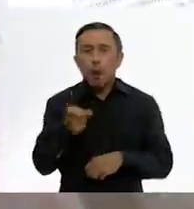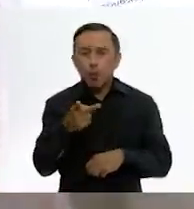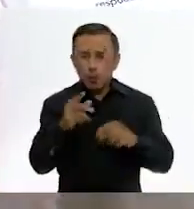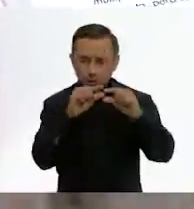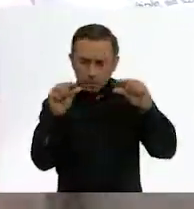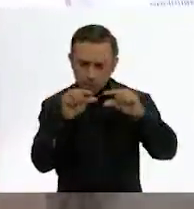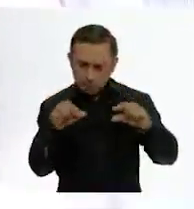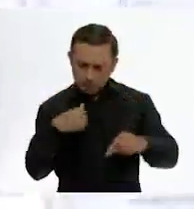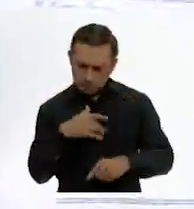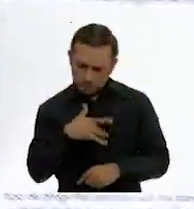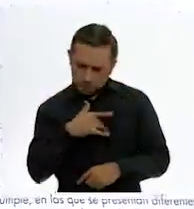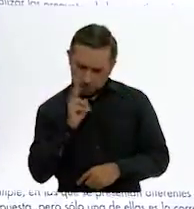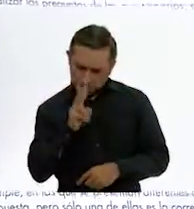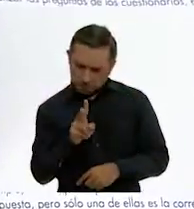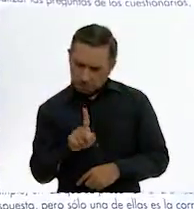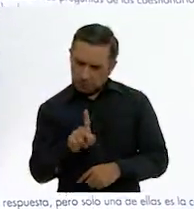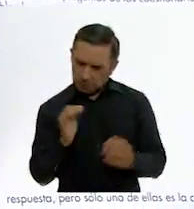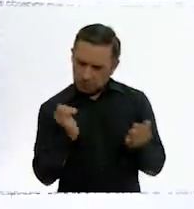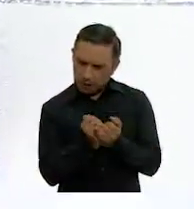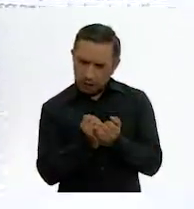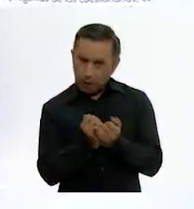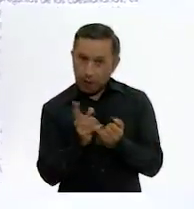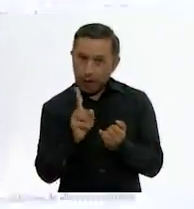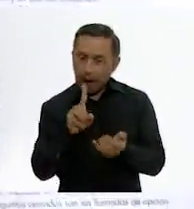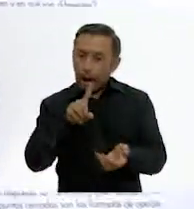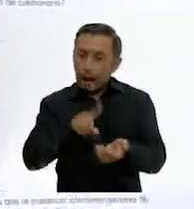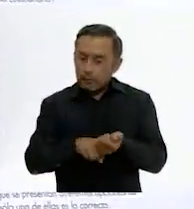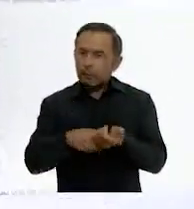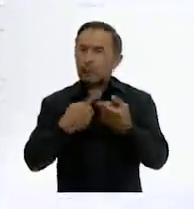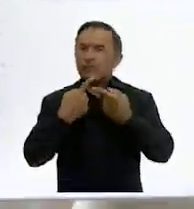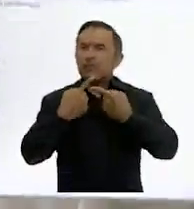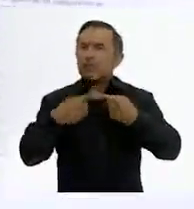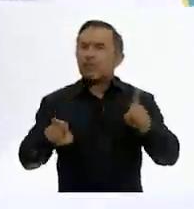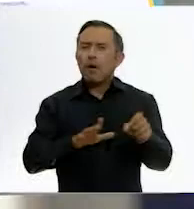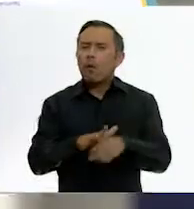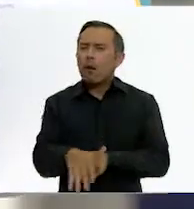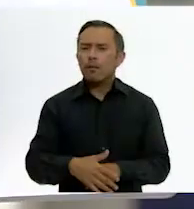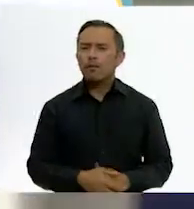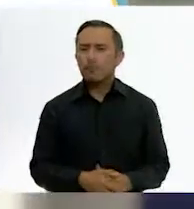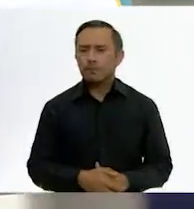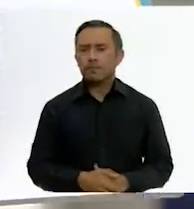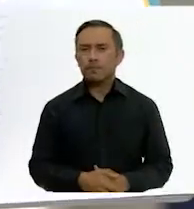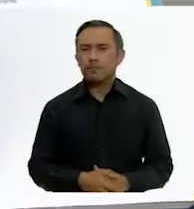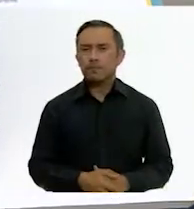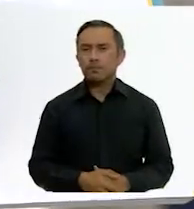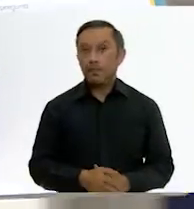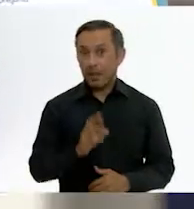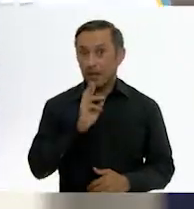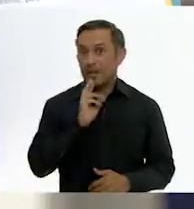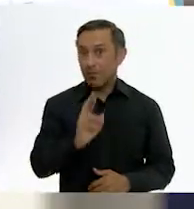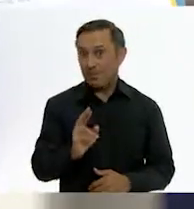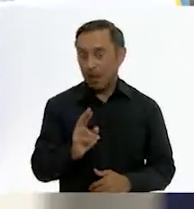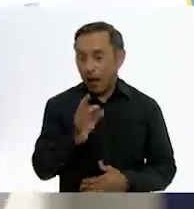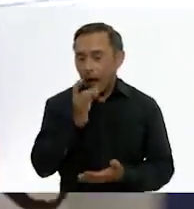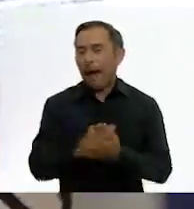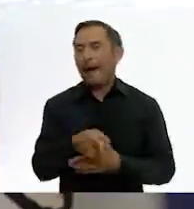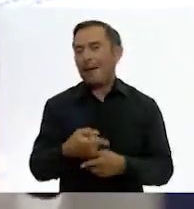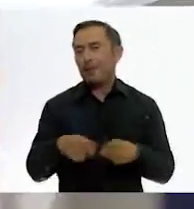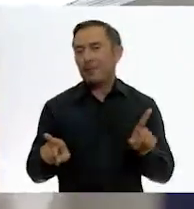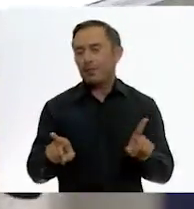pero que lo que desea diferencia las respuestas recuerdan cómo eran